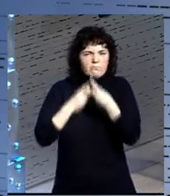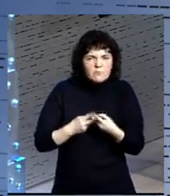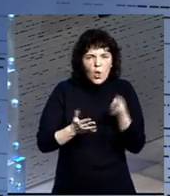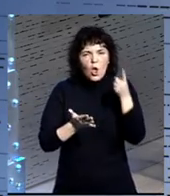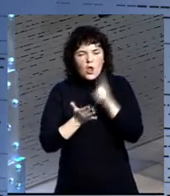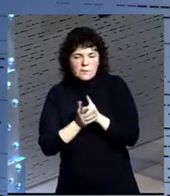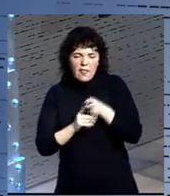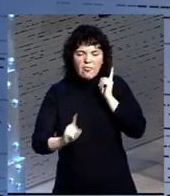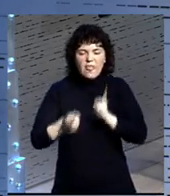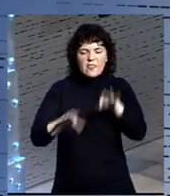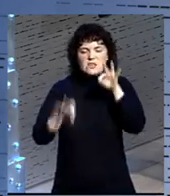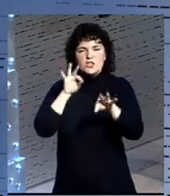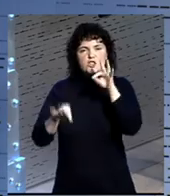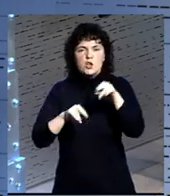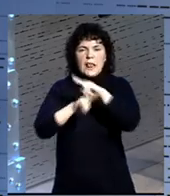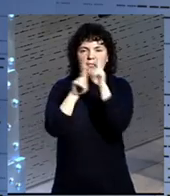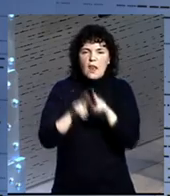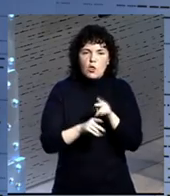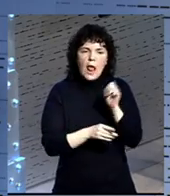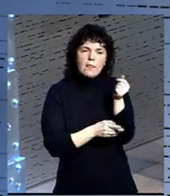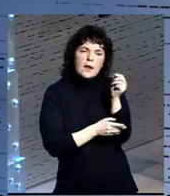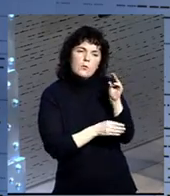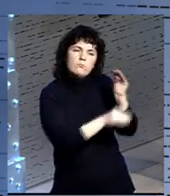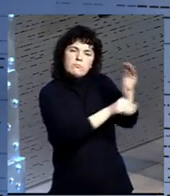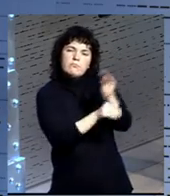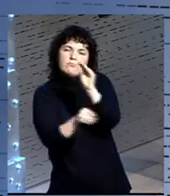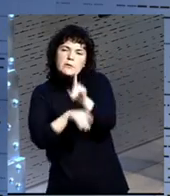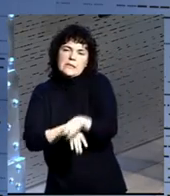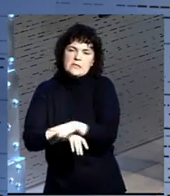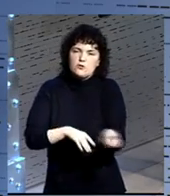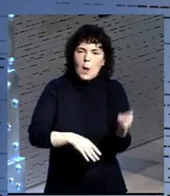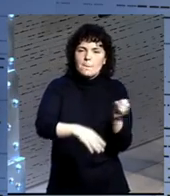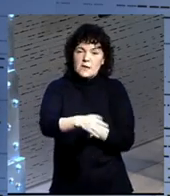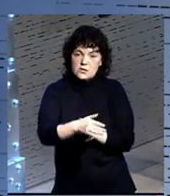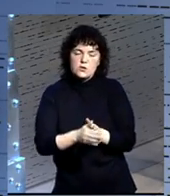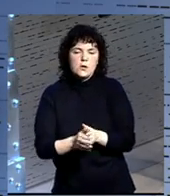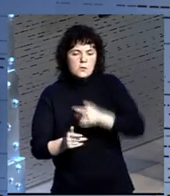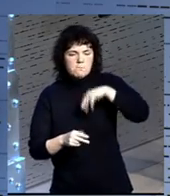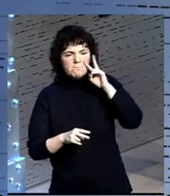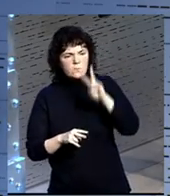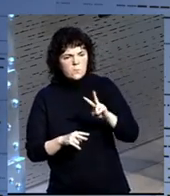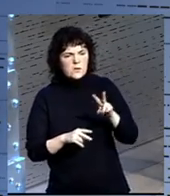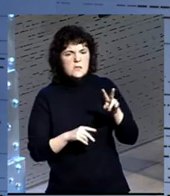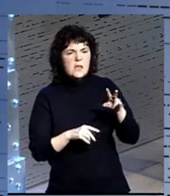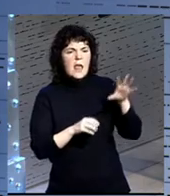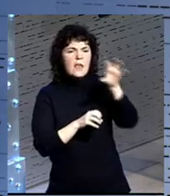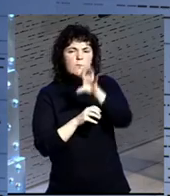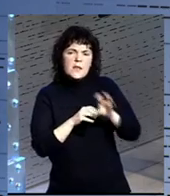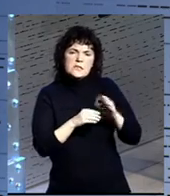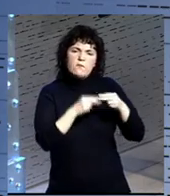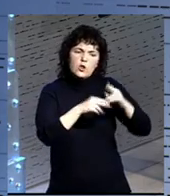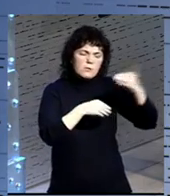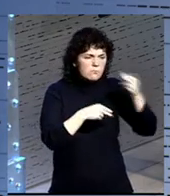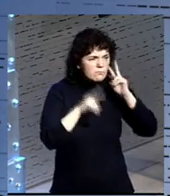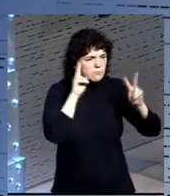las decisiones de inversión internacional. De hecho, cuando uno observa las posiciones transfronterizas que